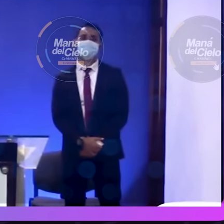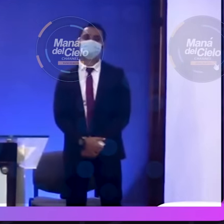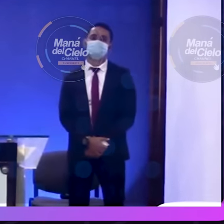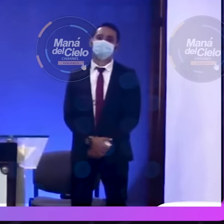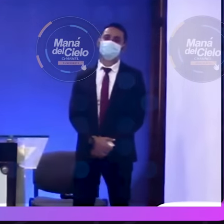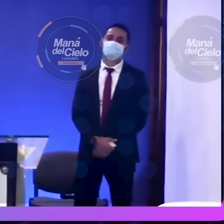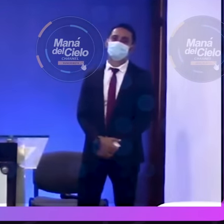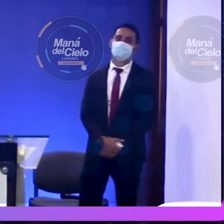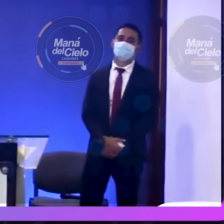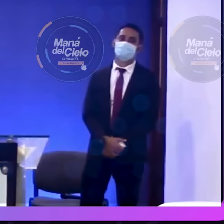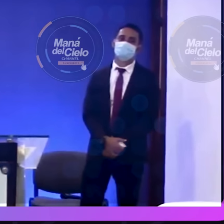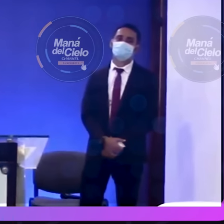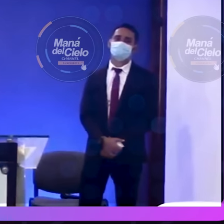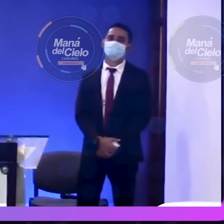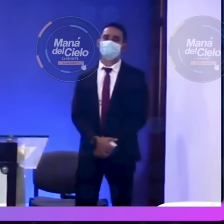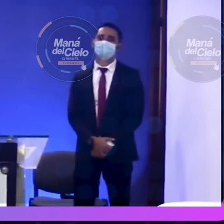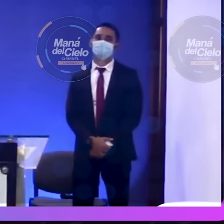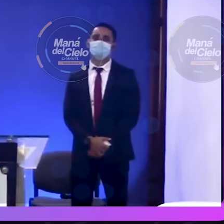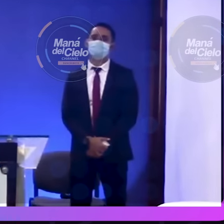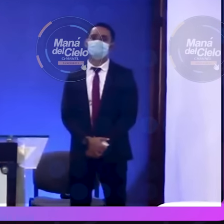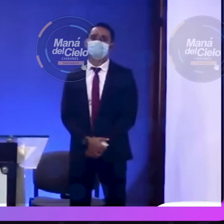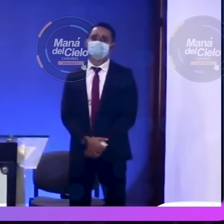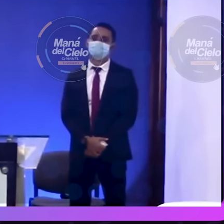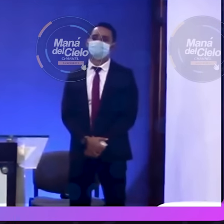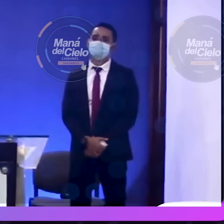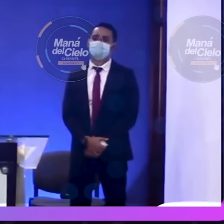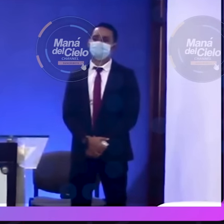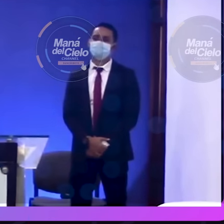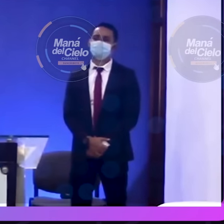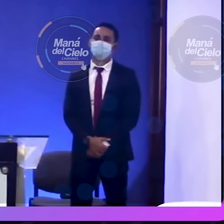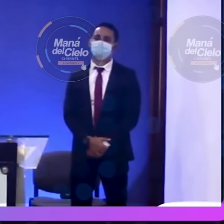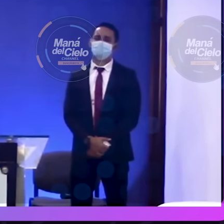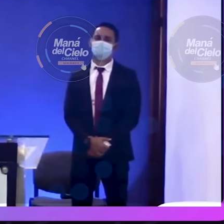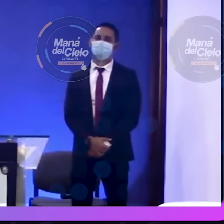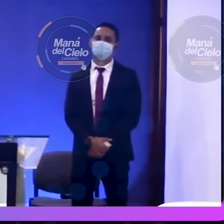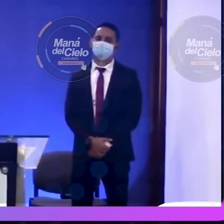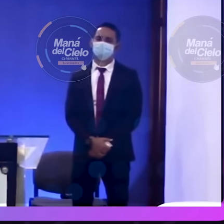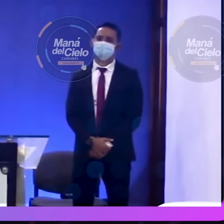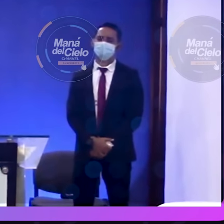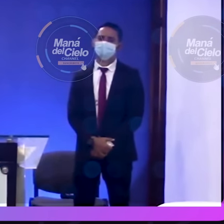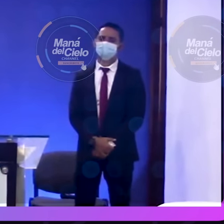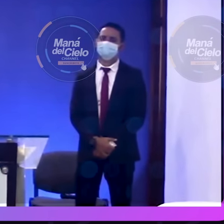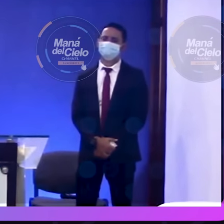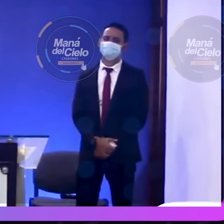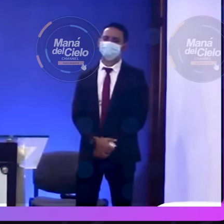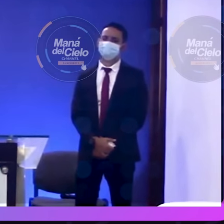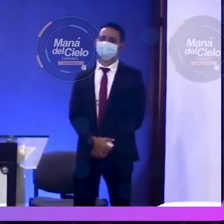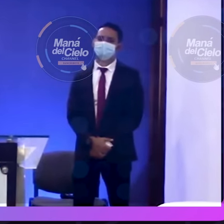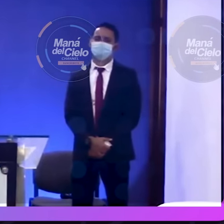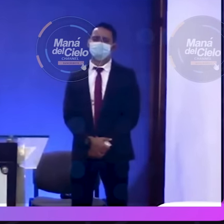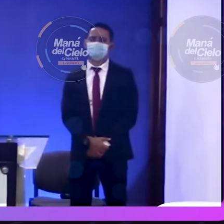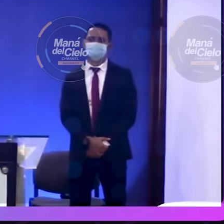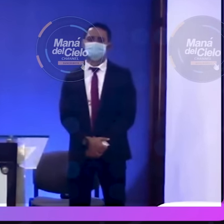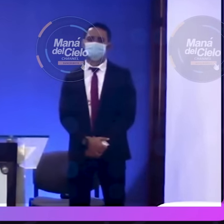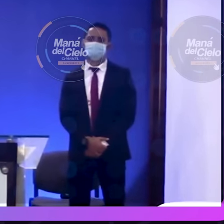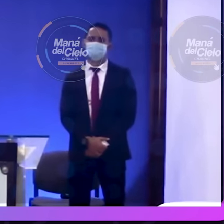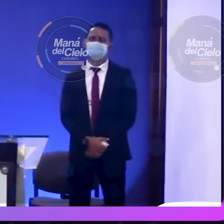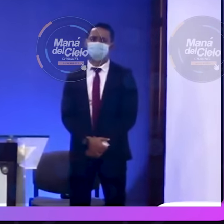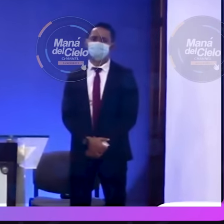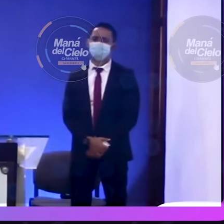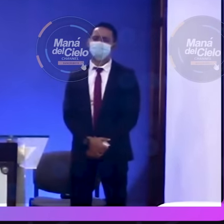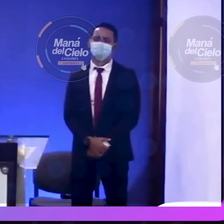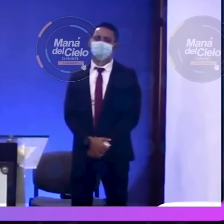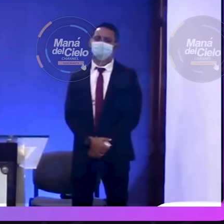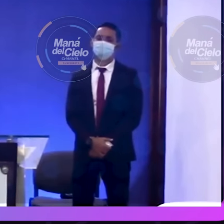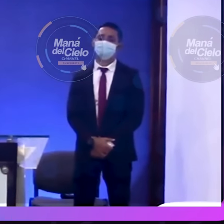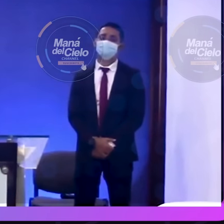Señor, está aquí esta mañana. ¿Has perdido el amor? ¿Tus oraciones han vuelto rutinarias? ¿Tu vida se ha vuelto, hermano, un